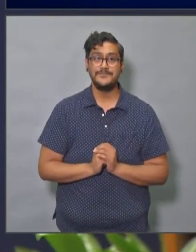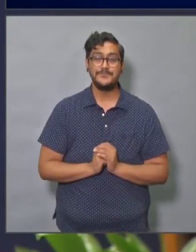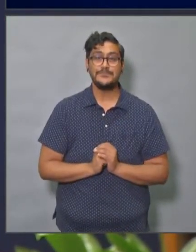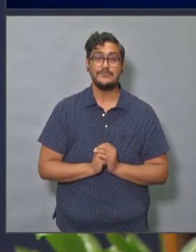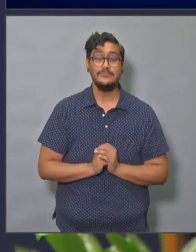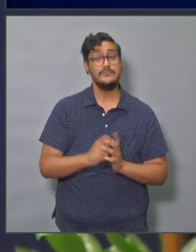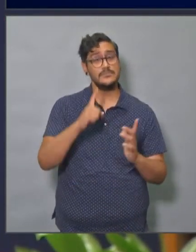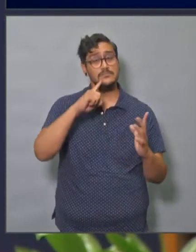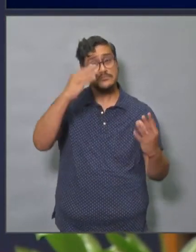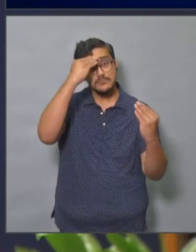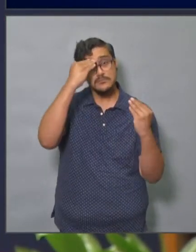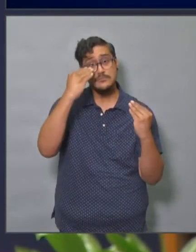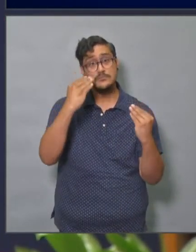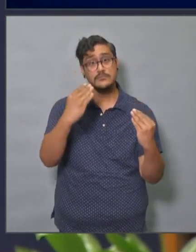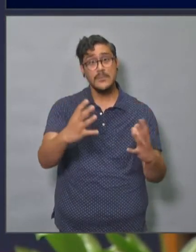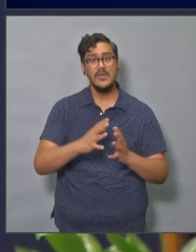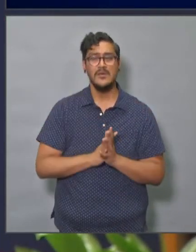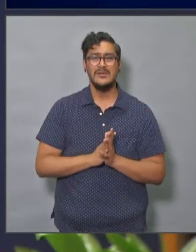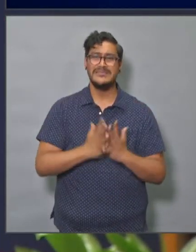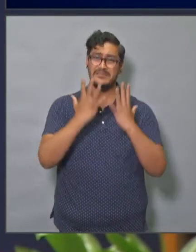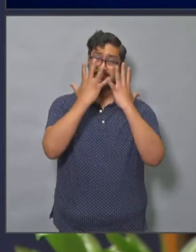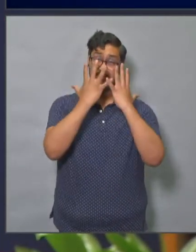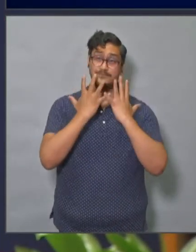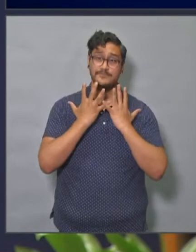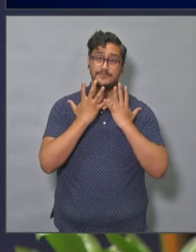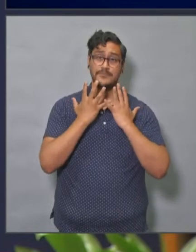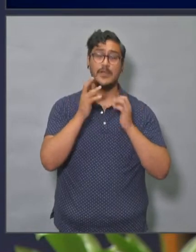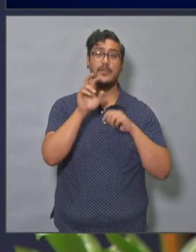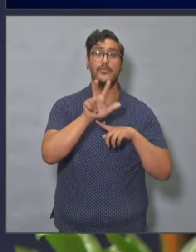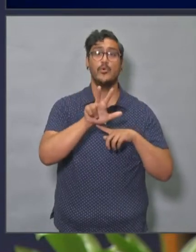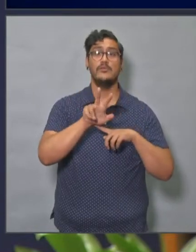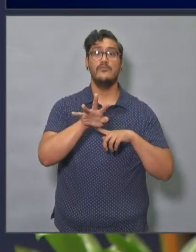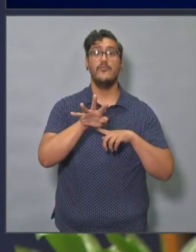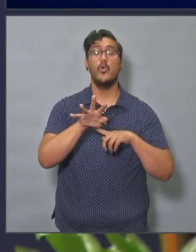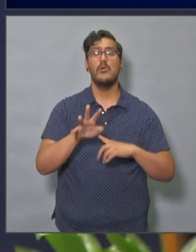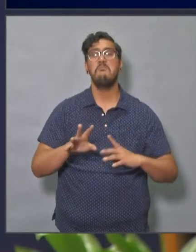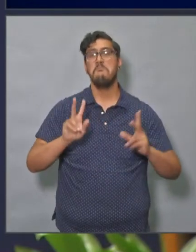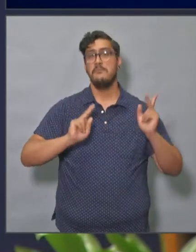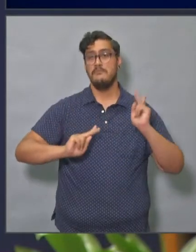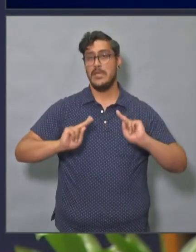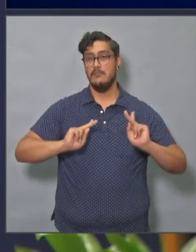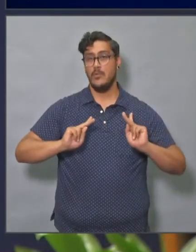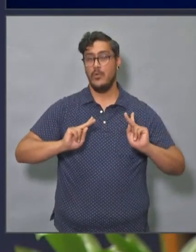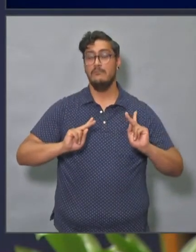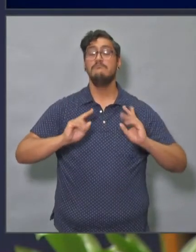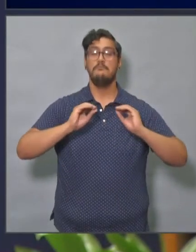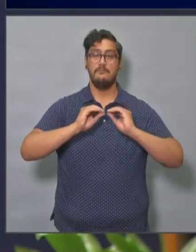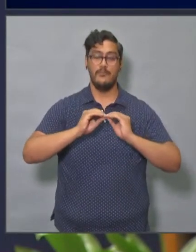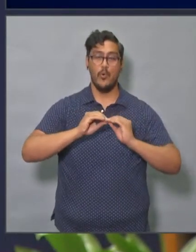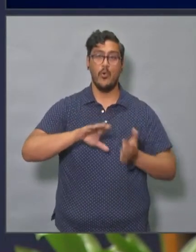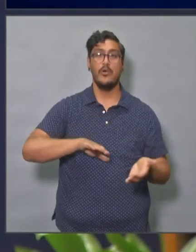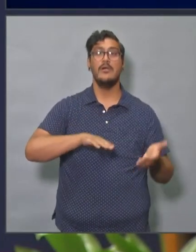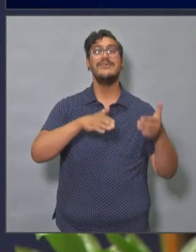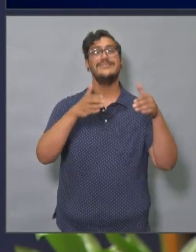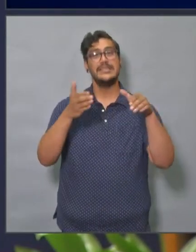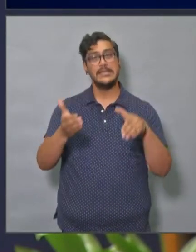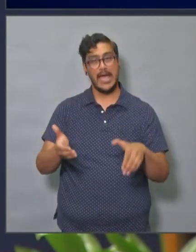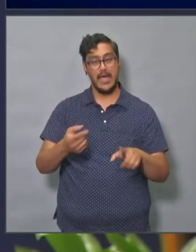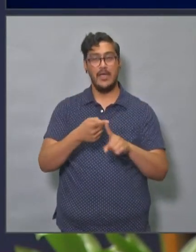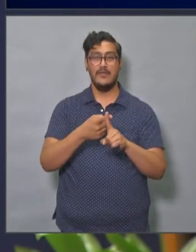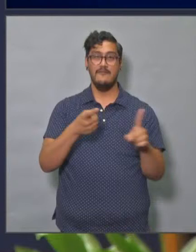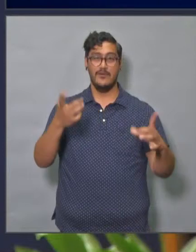Para actualizarlos, nos da tristeza informar que 34 personas adicionales han fallecido por causas de